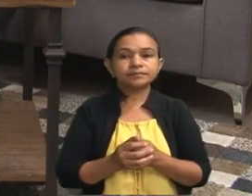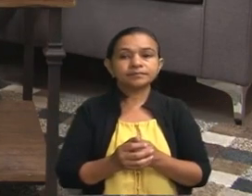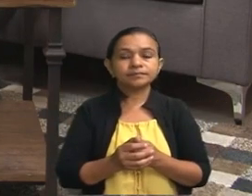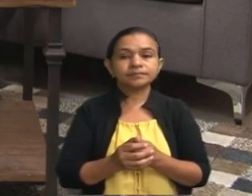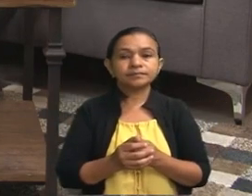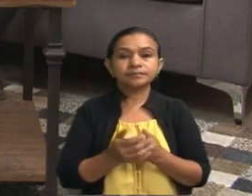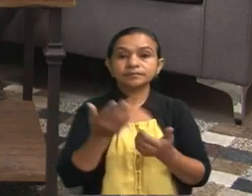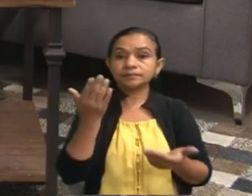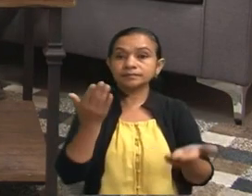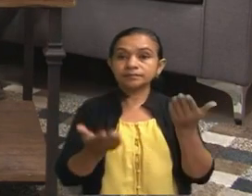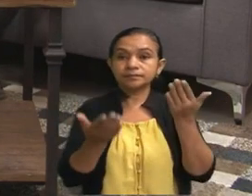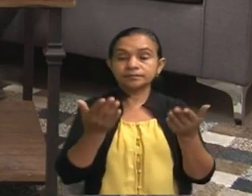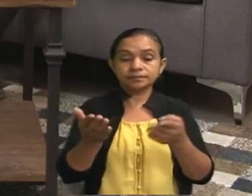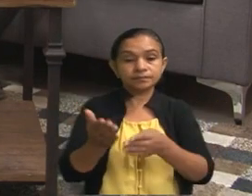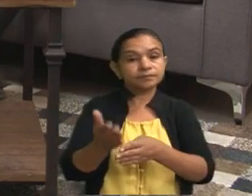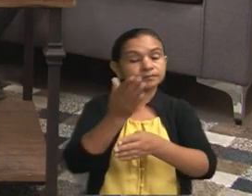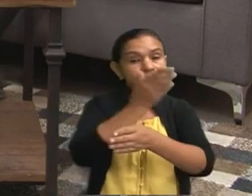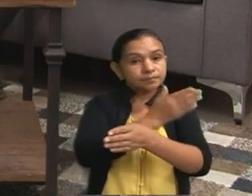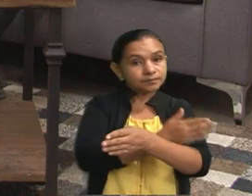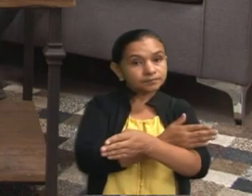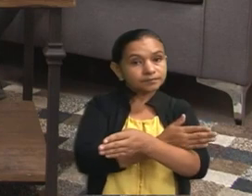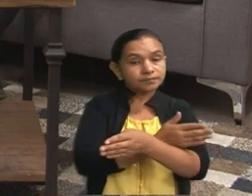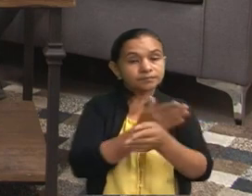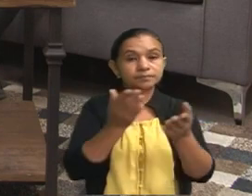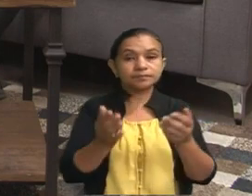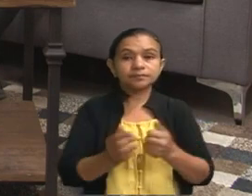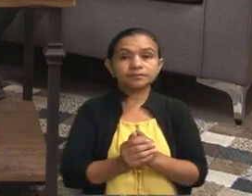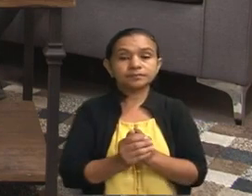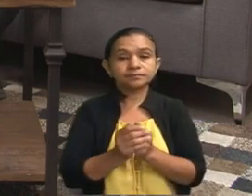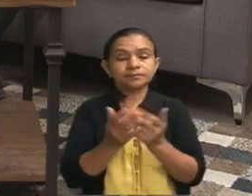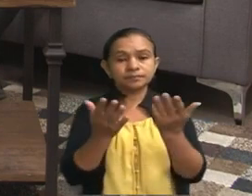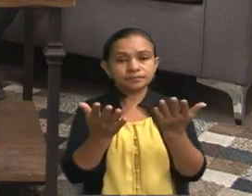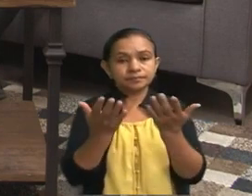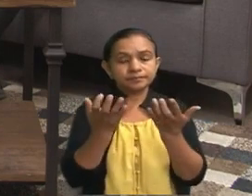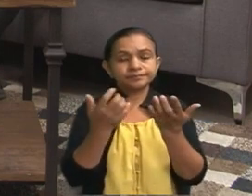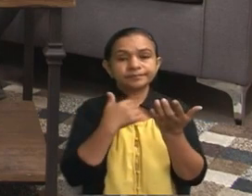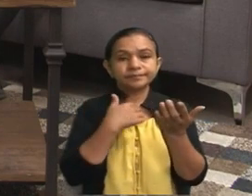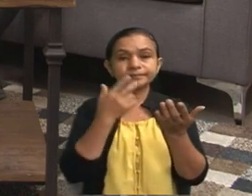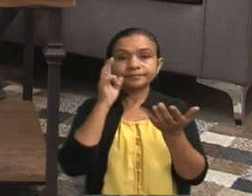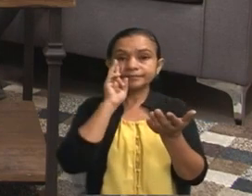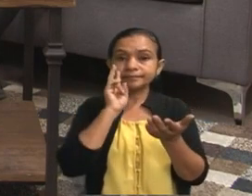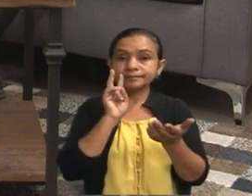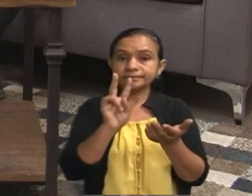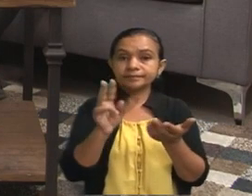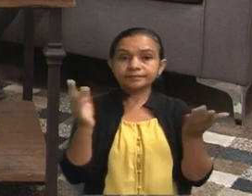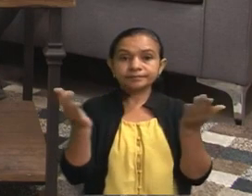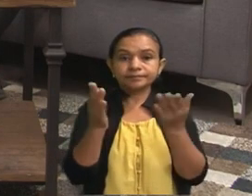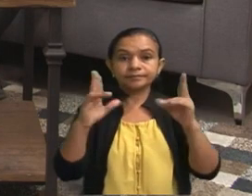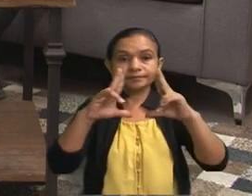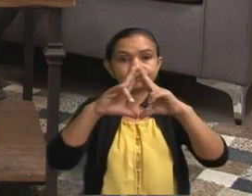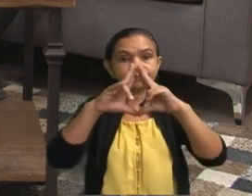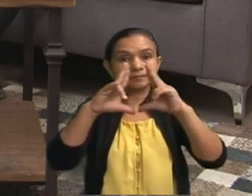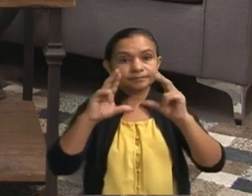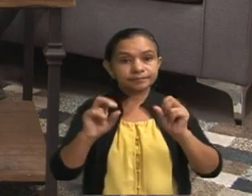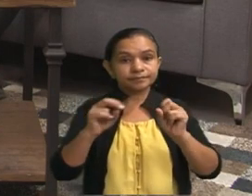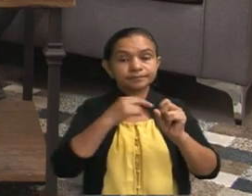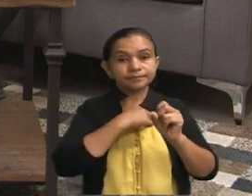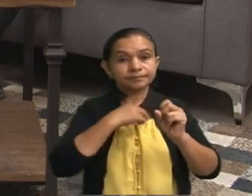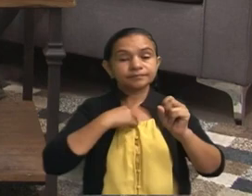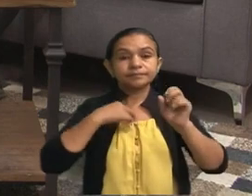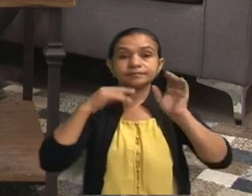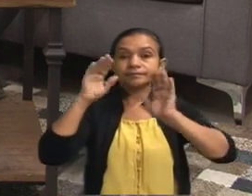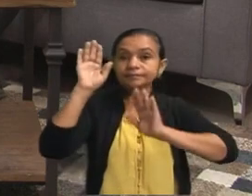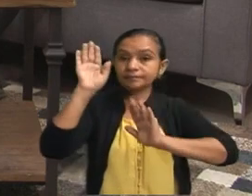Quizás si me permite, antes de llegar a ese punto, claro que sí, quisiera ver cómo en Nicaragua vamos a